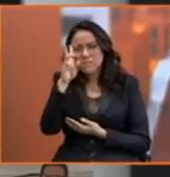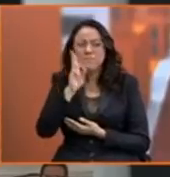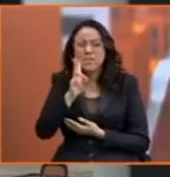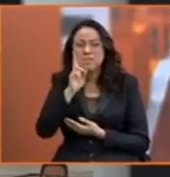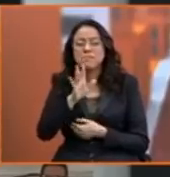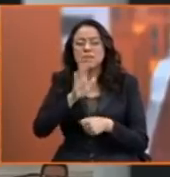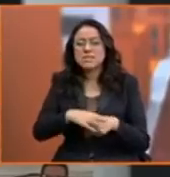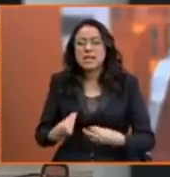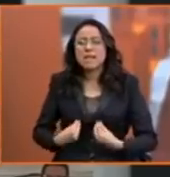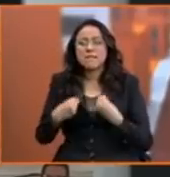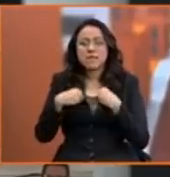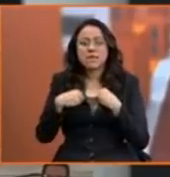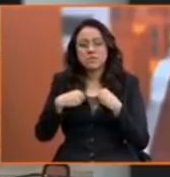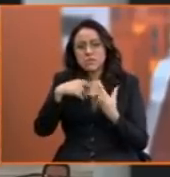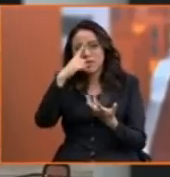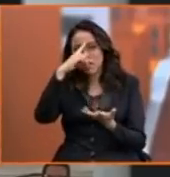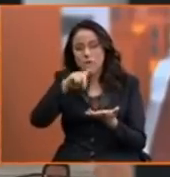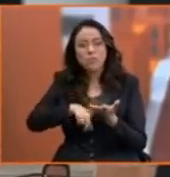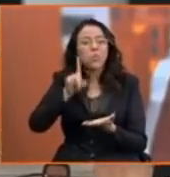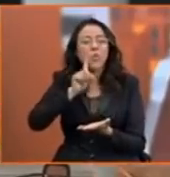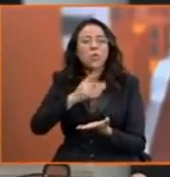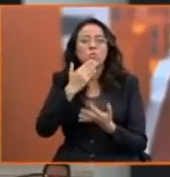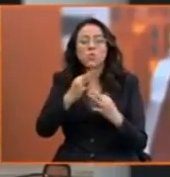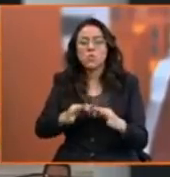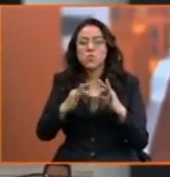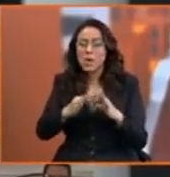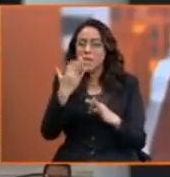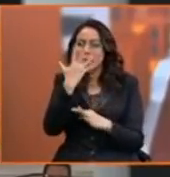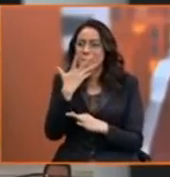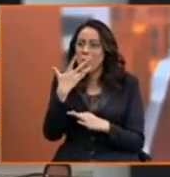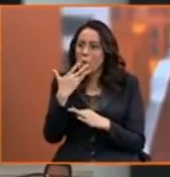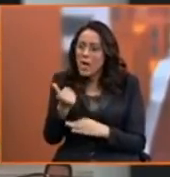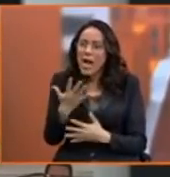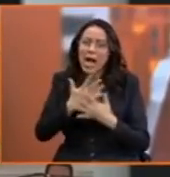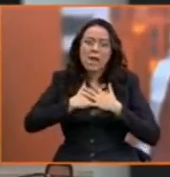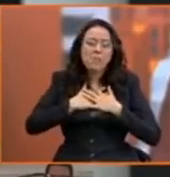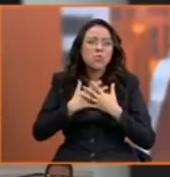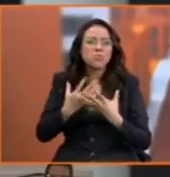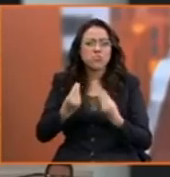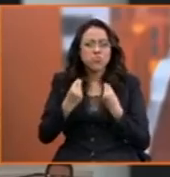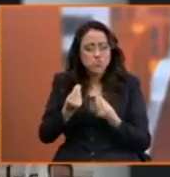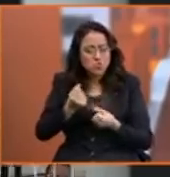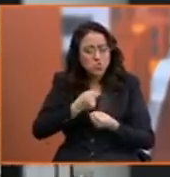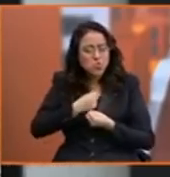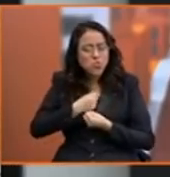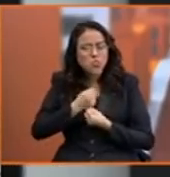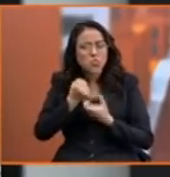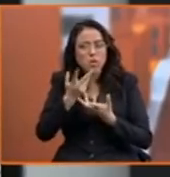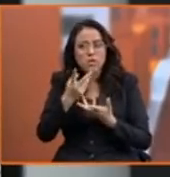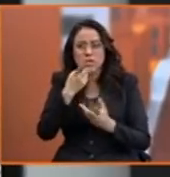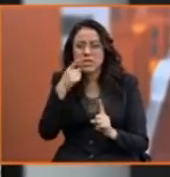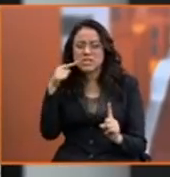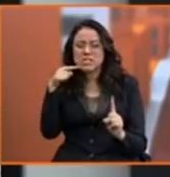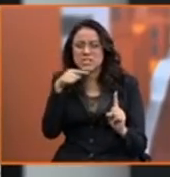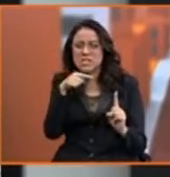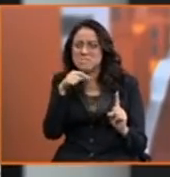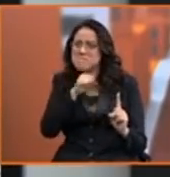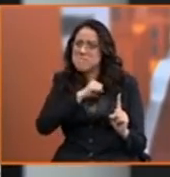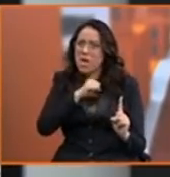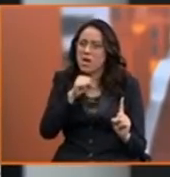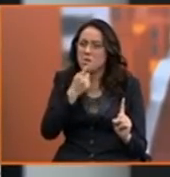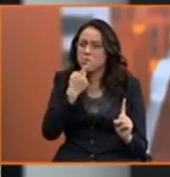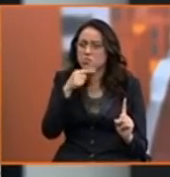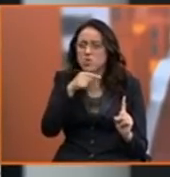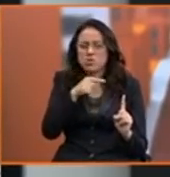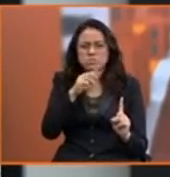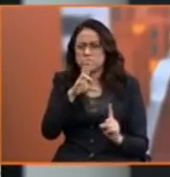ella, me encontré con una mujer fascinante, una mujer absolutamente mágica, una mujer amorosa, bondadosa, que la señalaron injustamente. Como